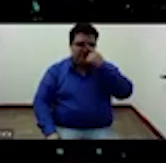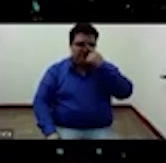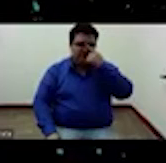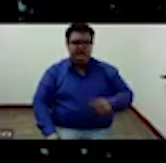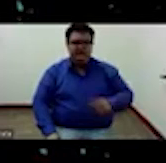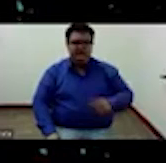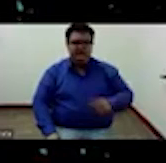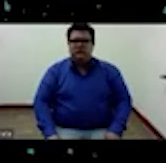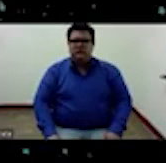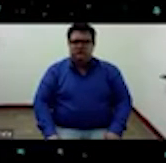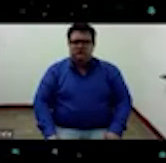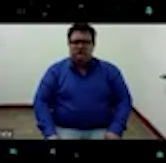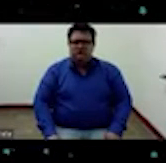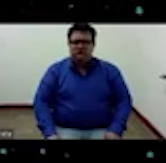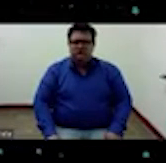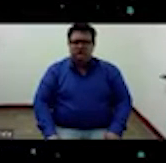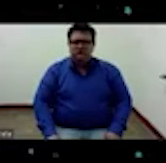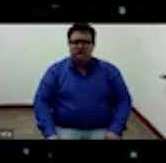¿Cómo estoy de tiempo, Adriana?